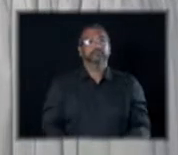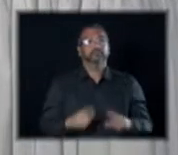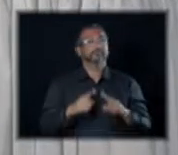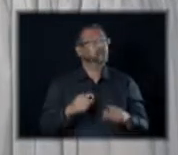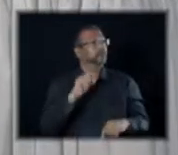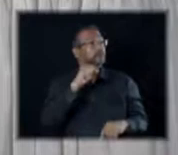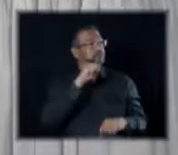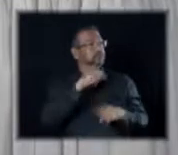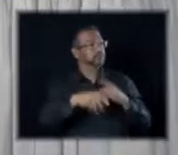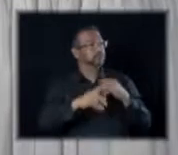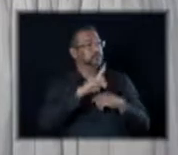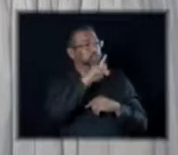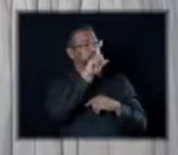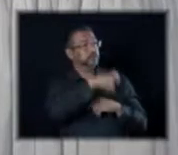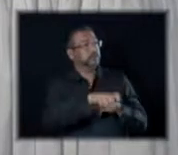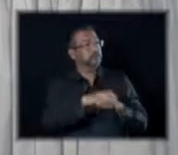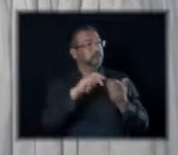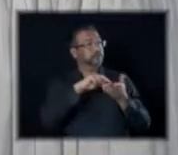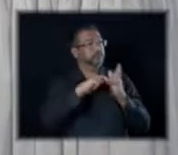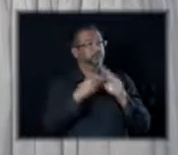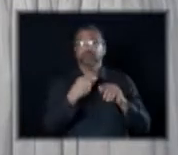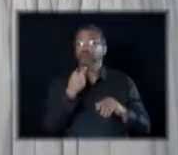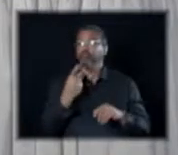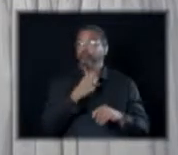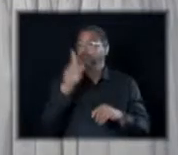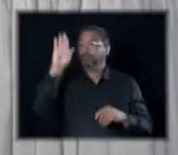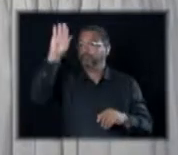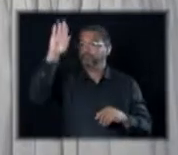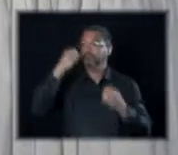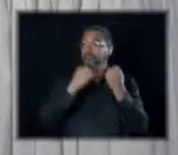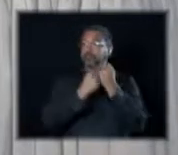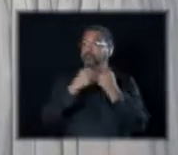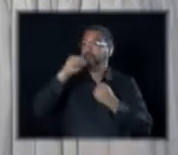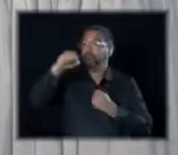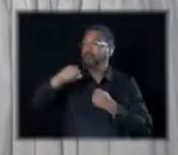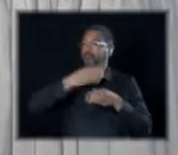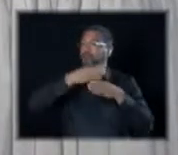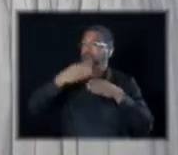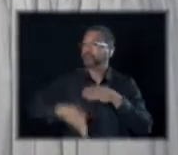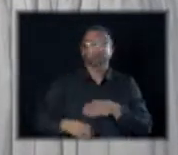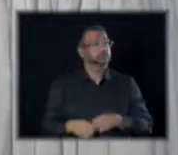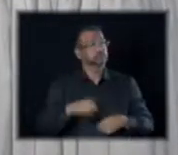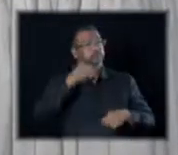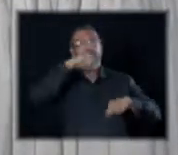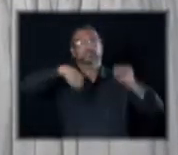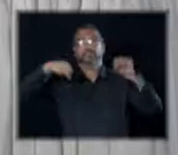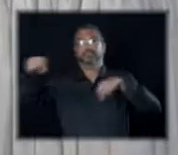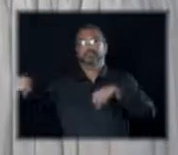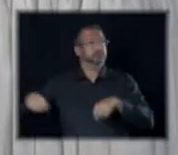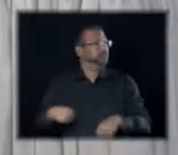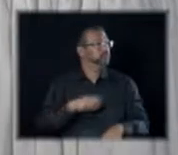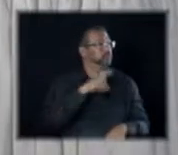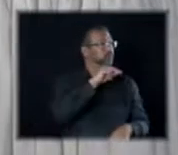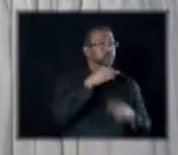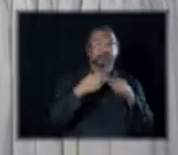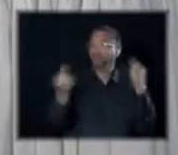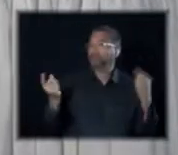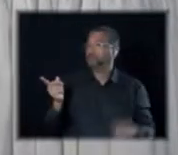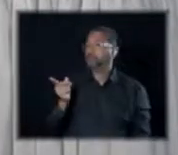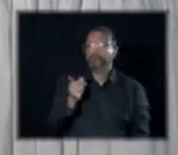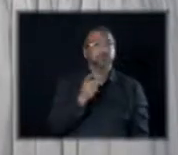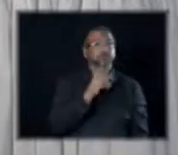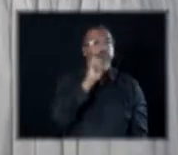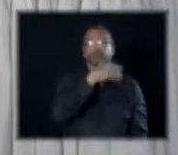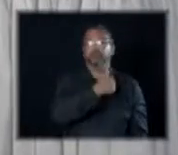Señor presidente, vamos a secundarlo. Vamos a hacer un voto a alta viva voce. Todos los que estén de acuerdo digan sí. Los que digan